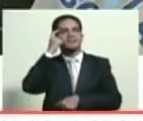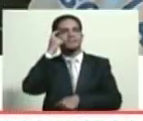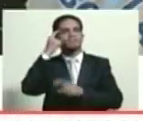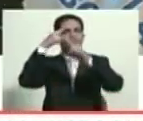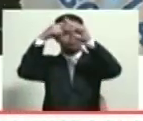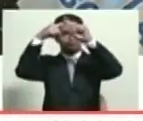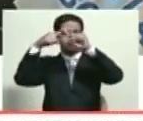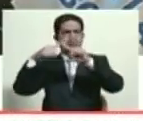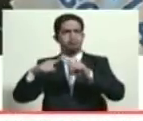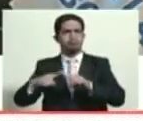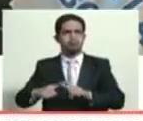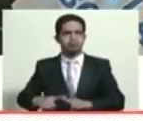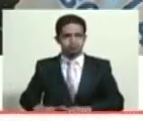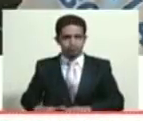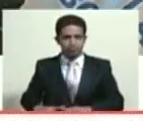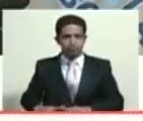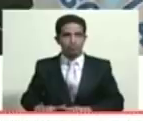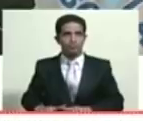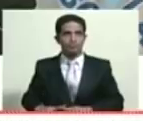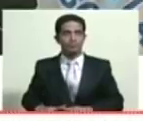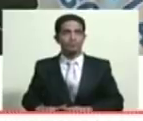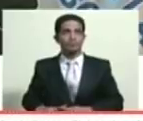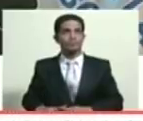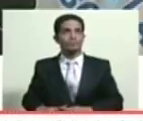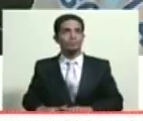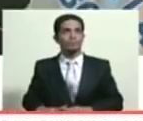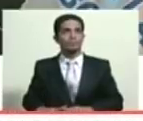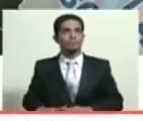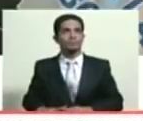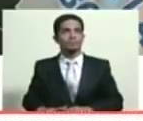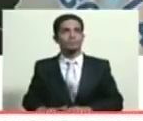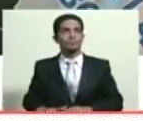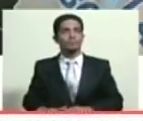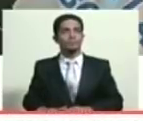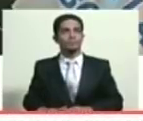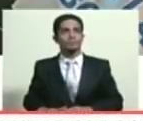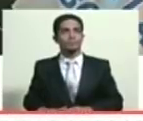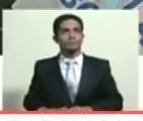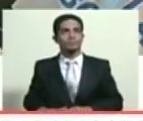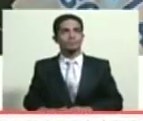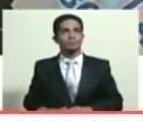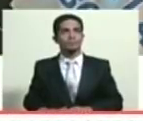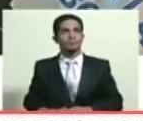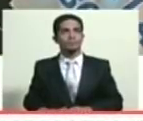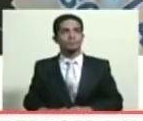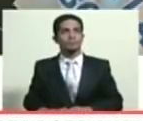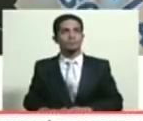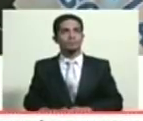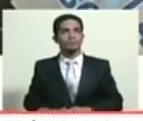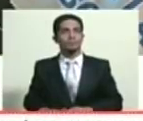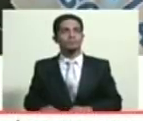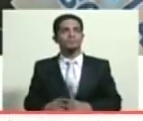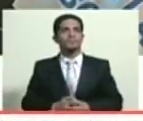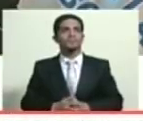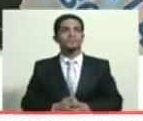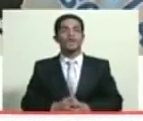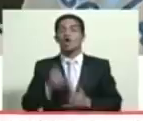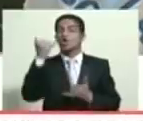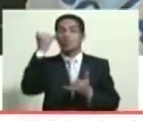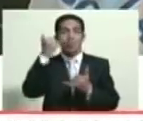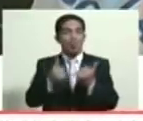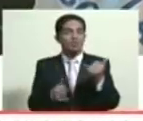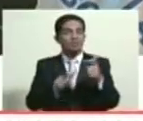total de todos los días, para una suma de lo que ya hemos expresado ahí. Y el último